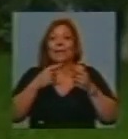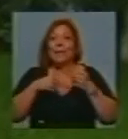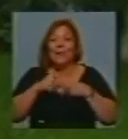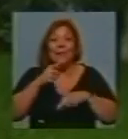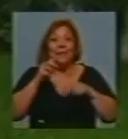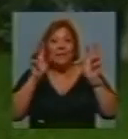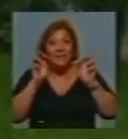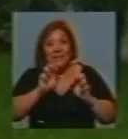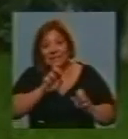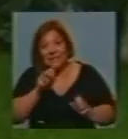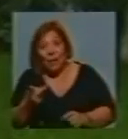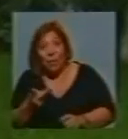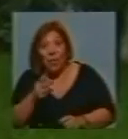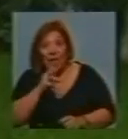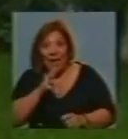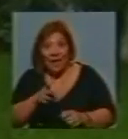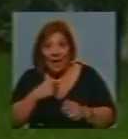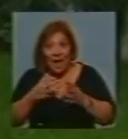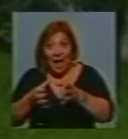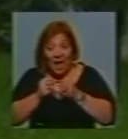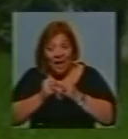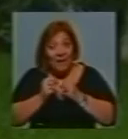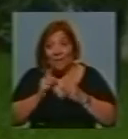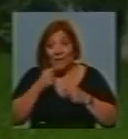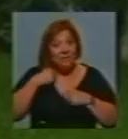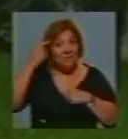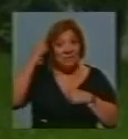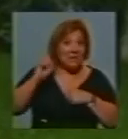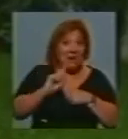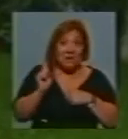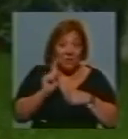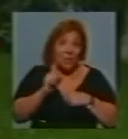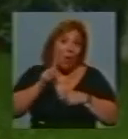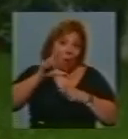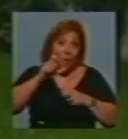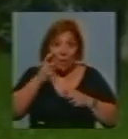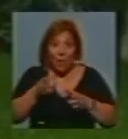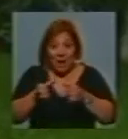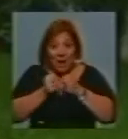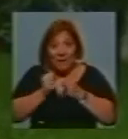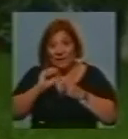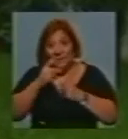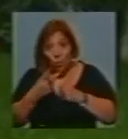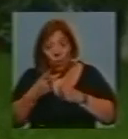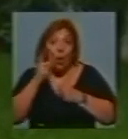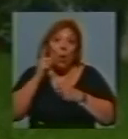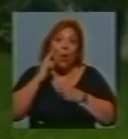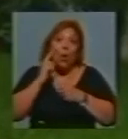Con el tema de nuestra segunda hija, no la esperábamos, porque obviamente que para adoptar un segundo hijo teníamos que